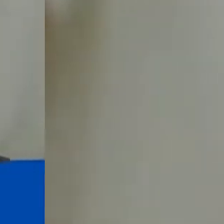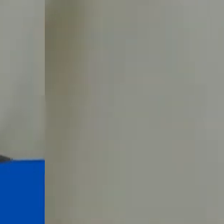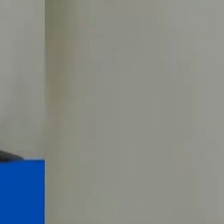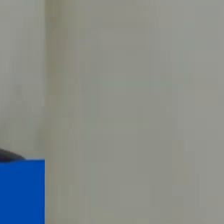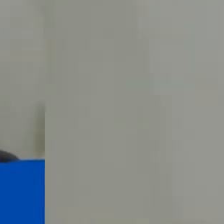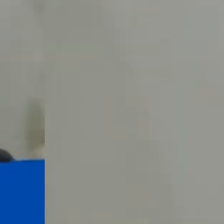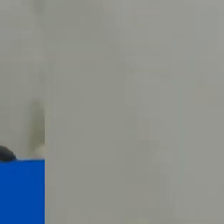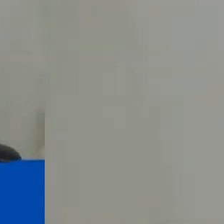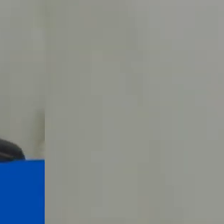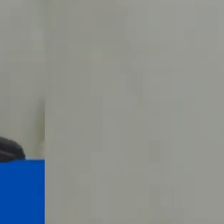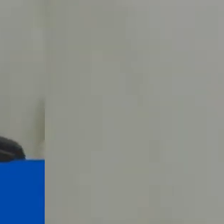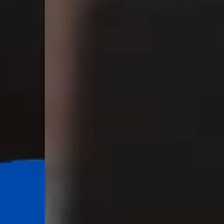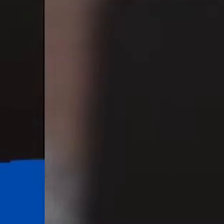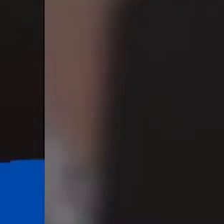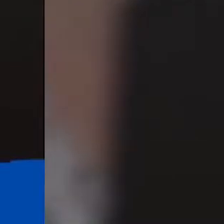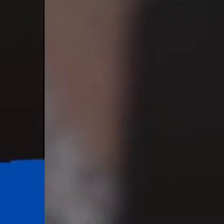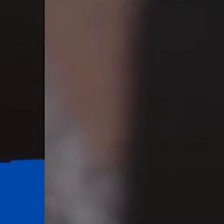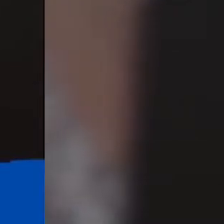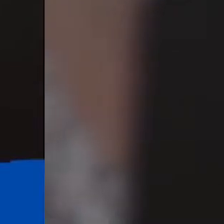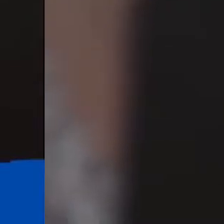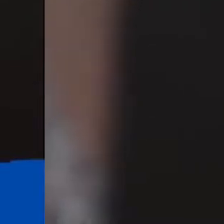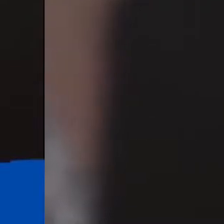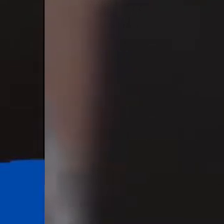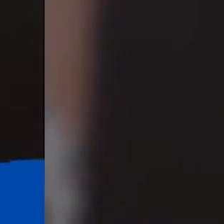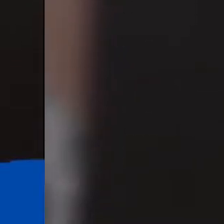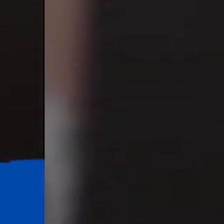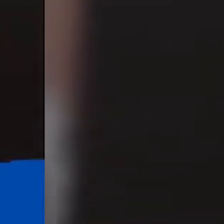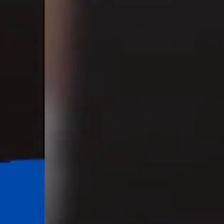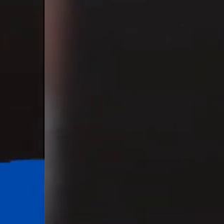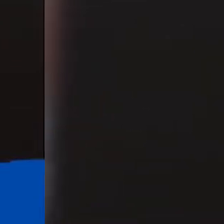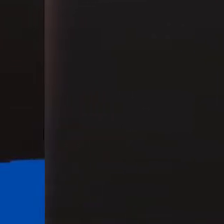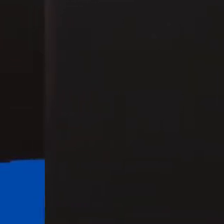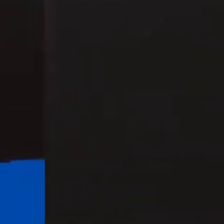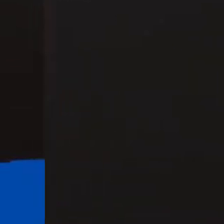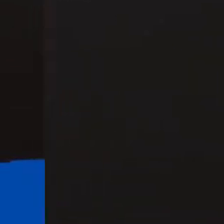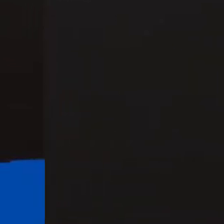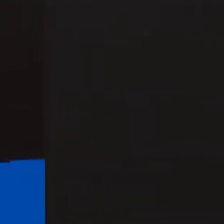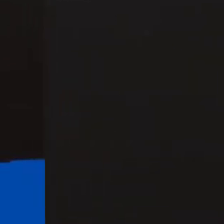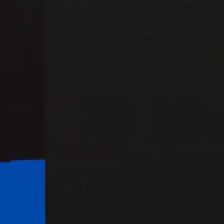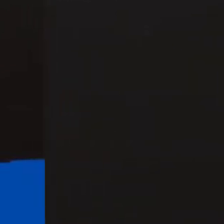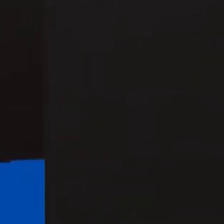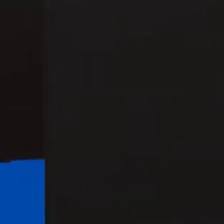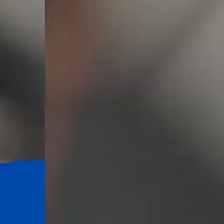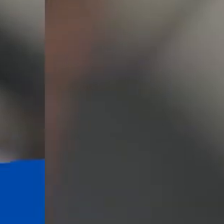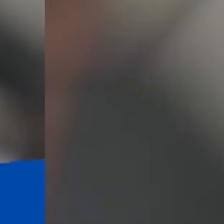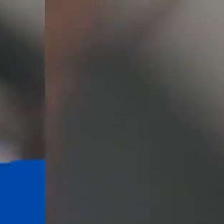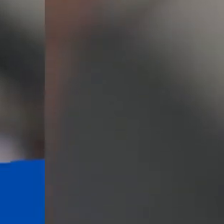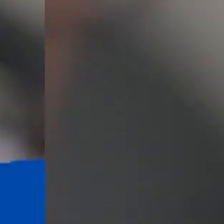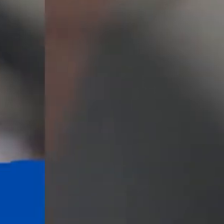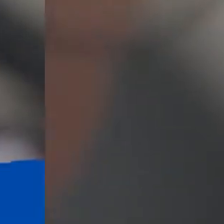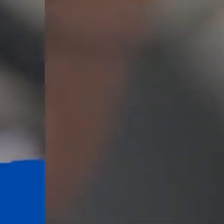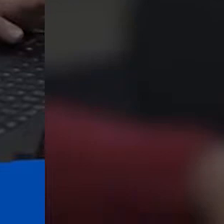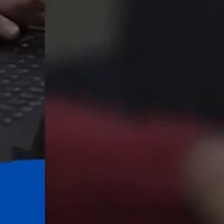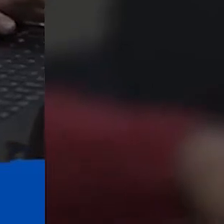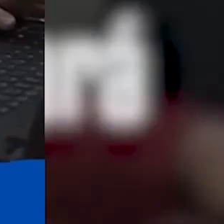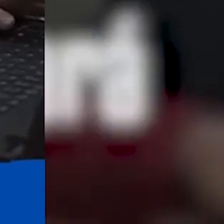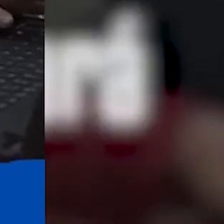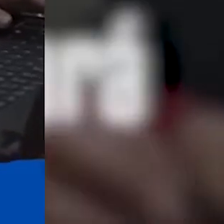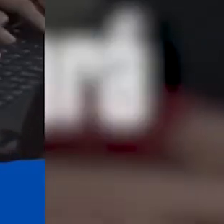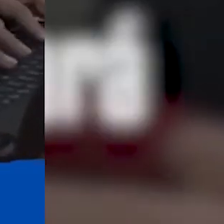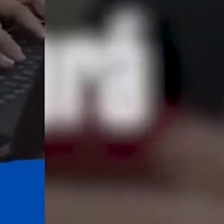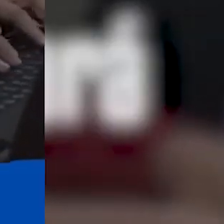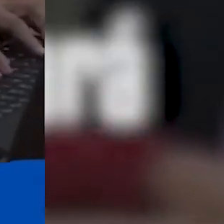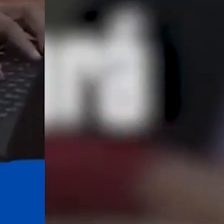ha creado el centro nacional de información kobe 19 a través de la línea 132 gratuita